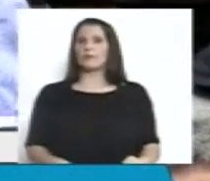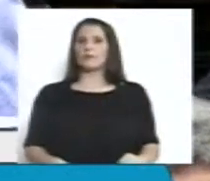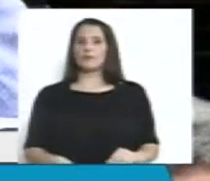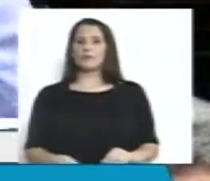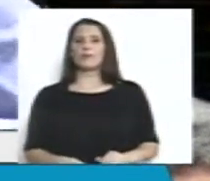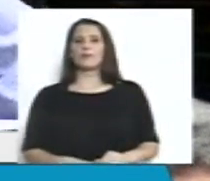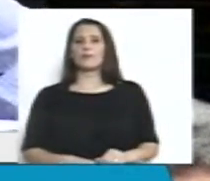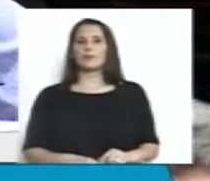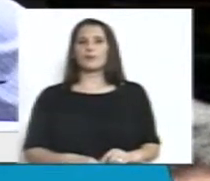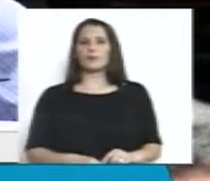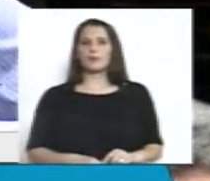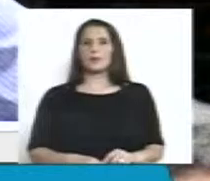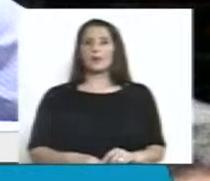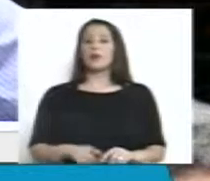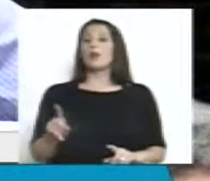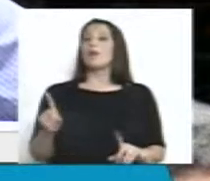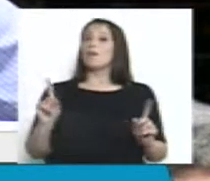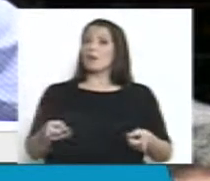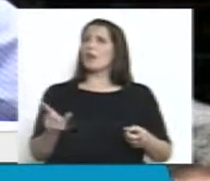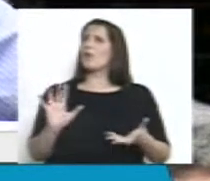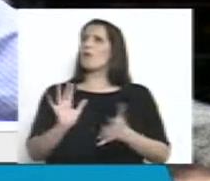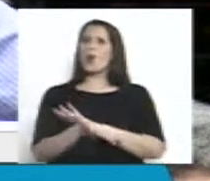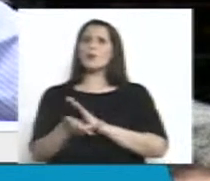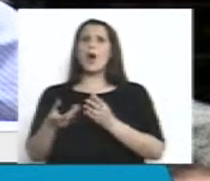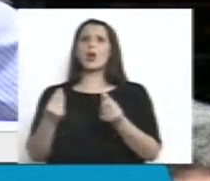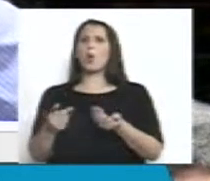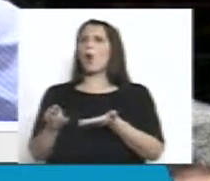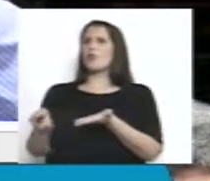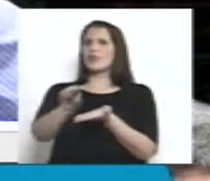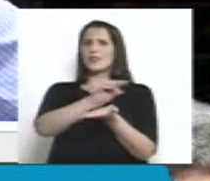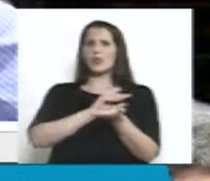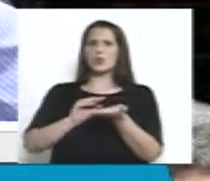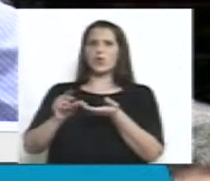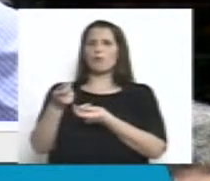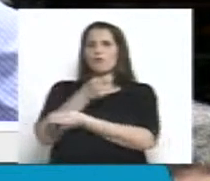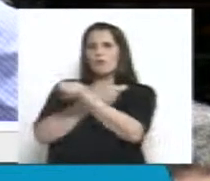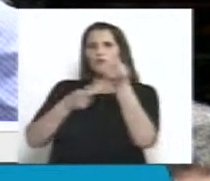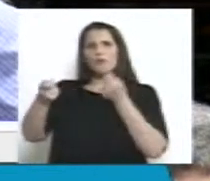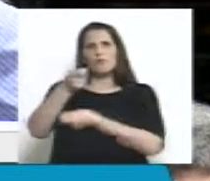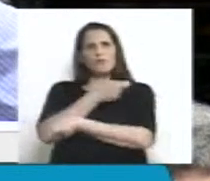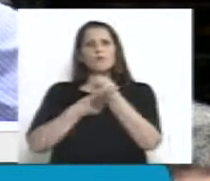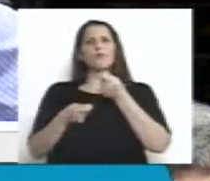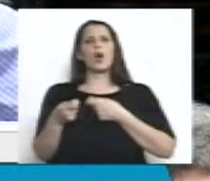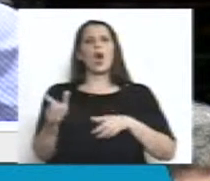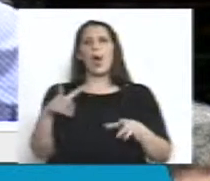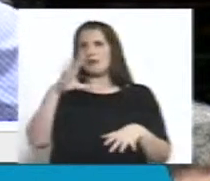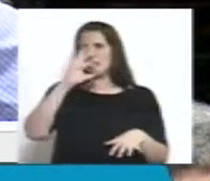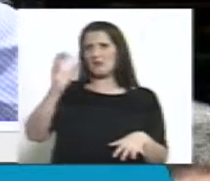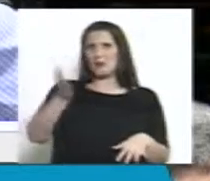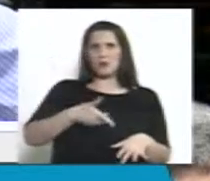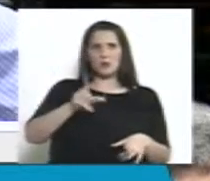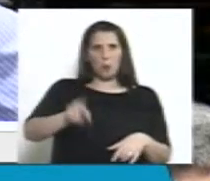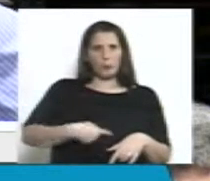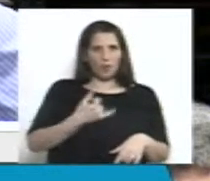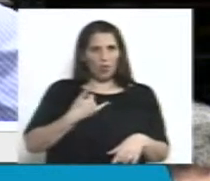y su particular sistema de distribución, que nadie puede saber a dónde va el 70% del